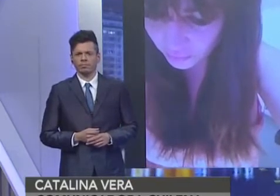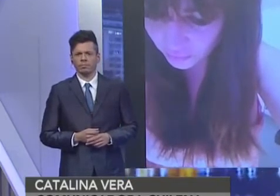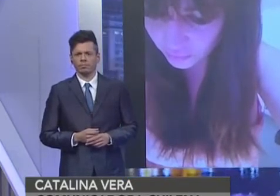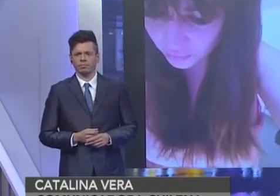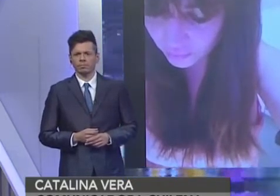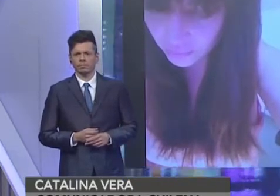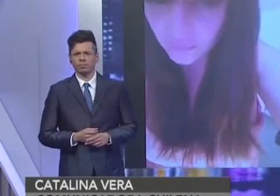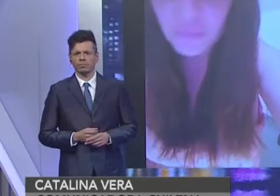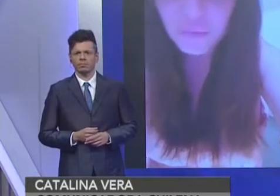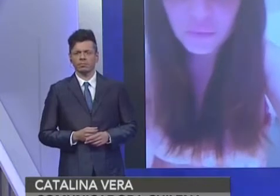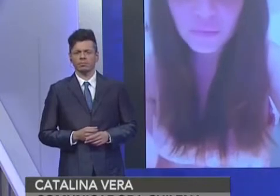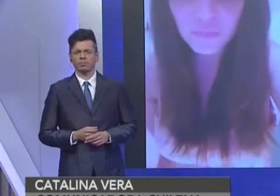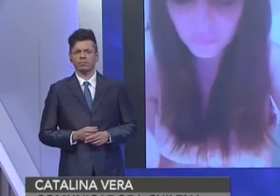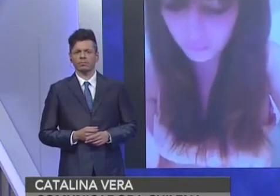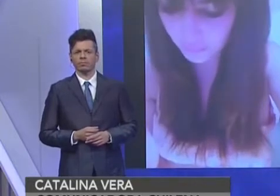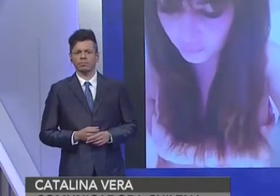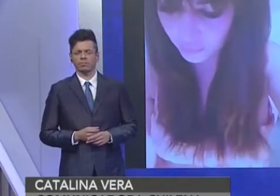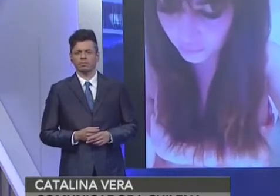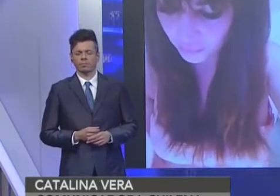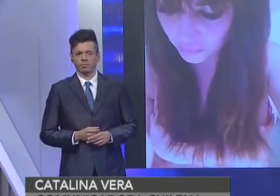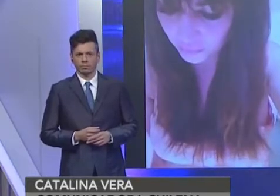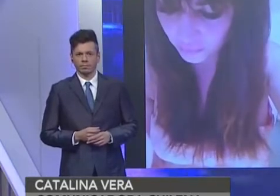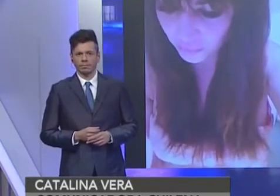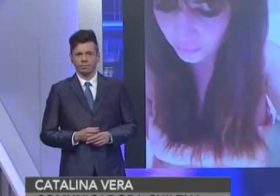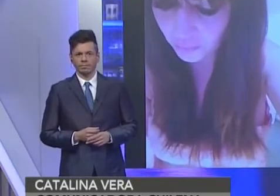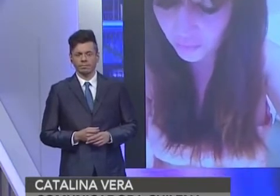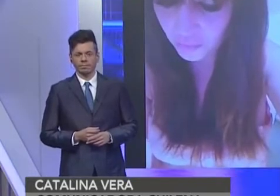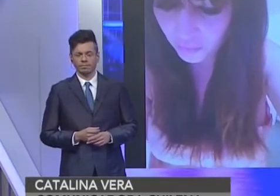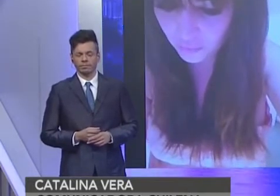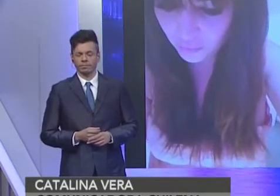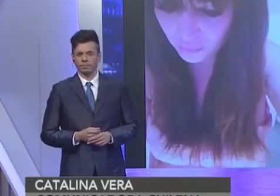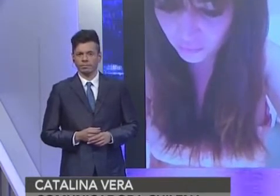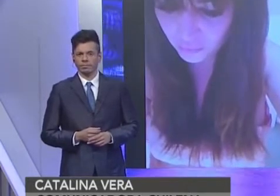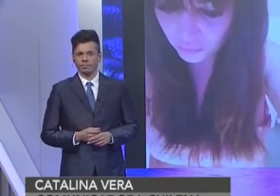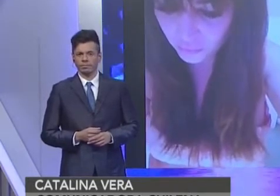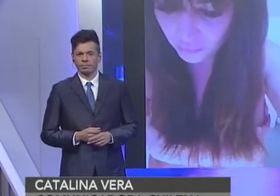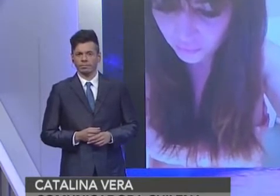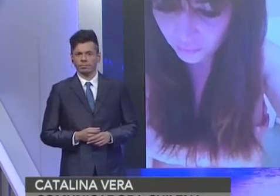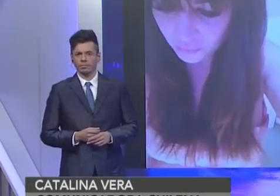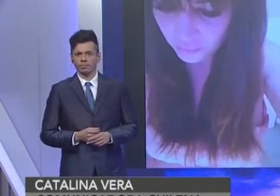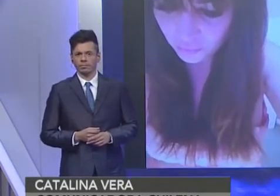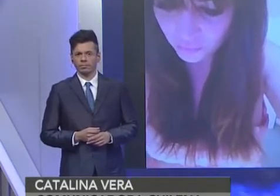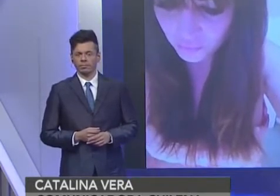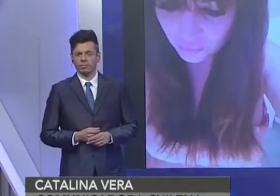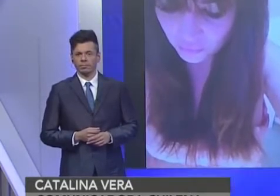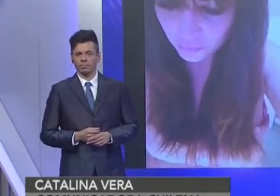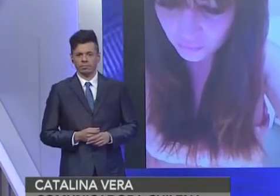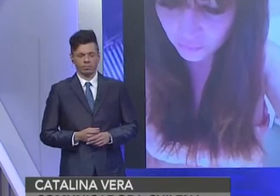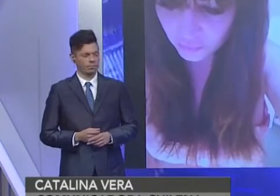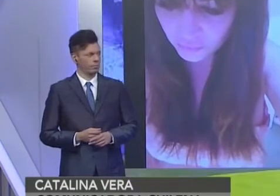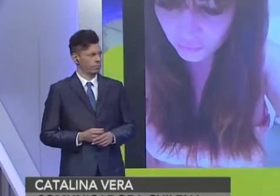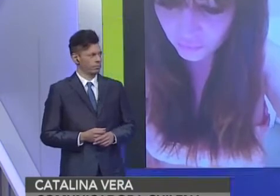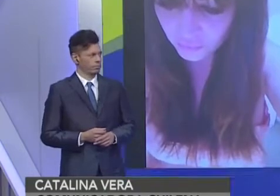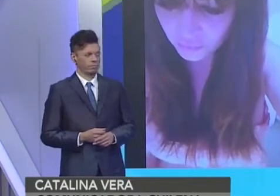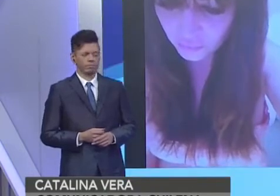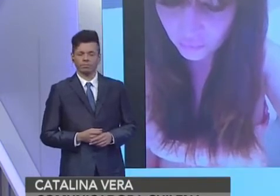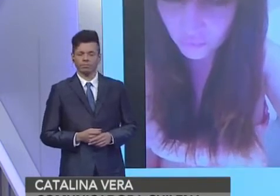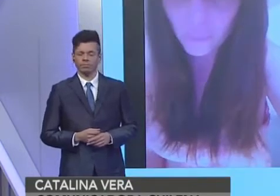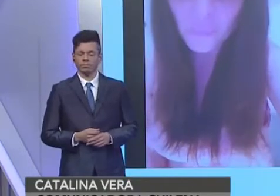densidad de población, y también con una vacunación, con un plan de vacunación que está realmente funcionando, diríamos, casi a la